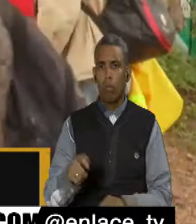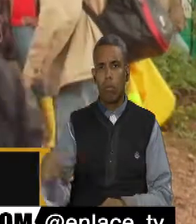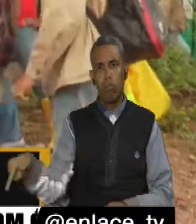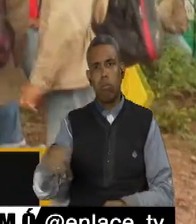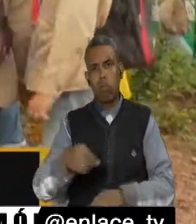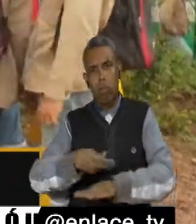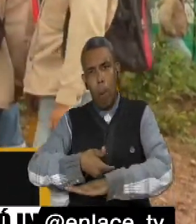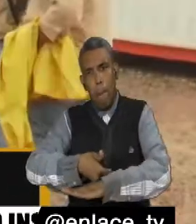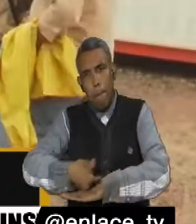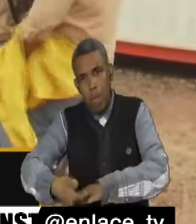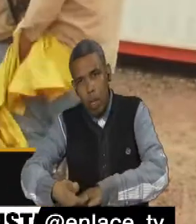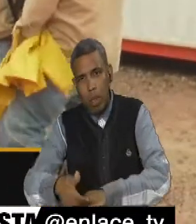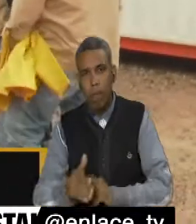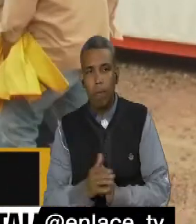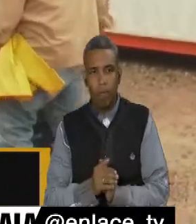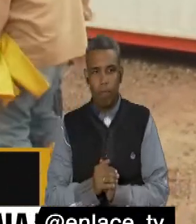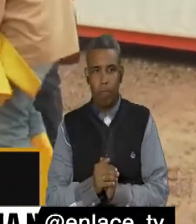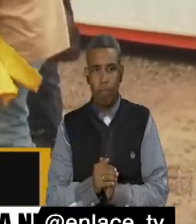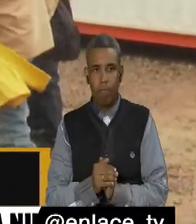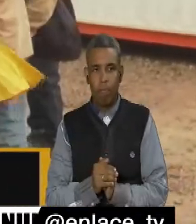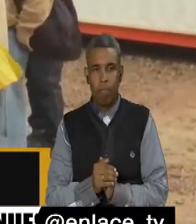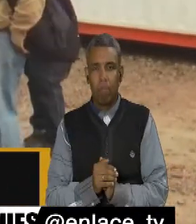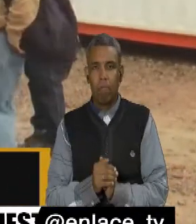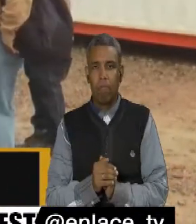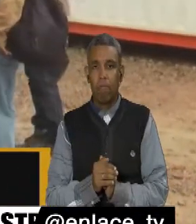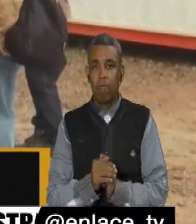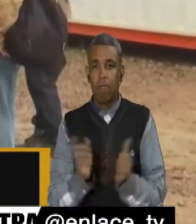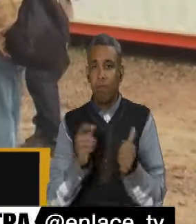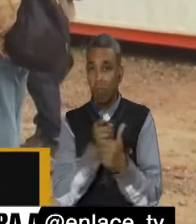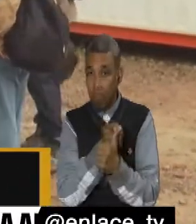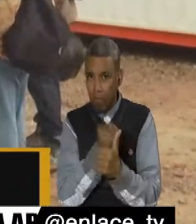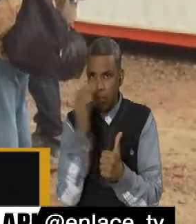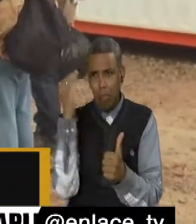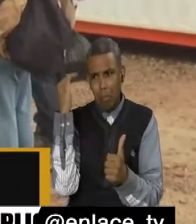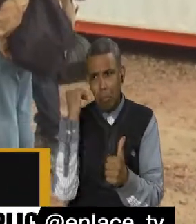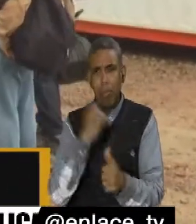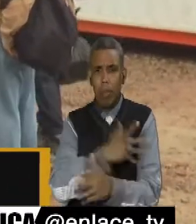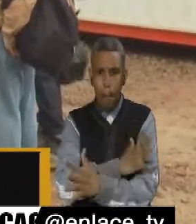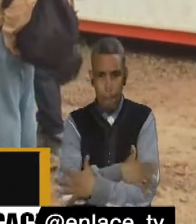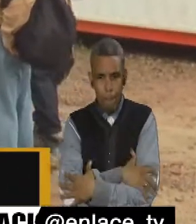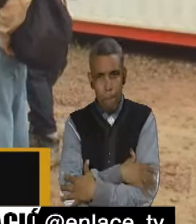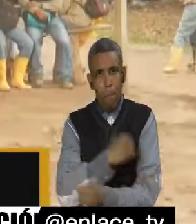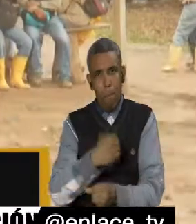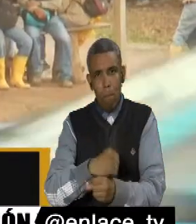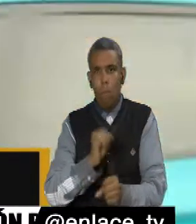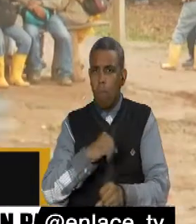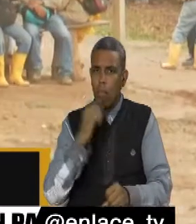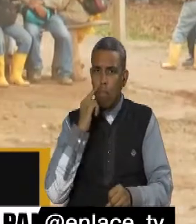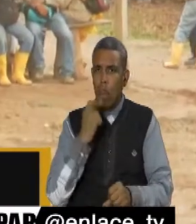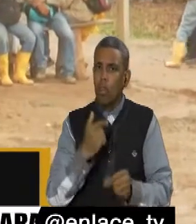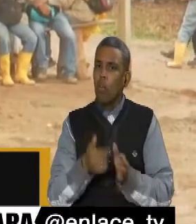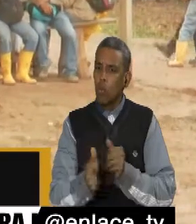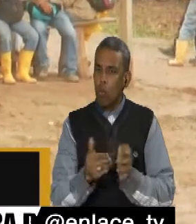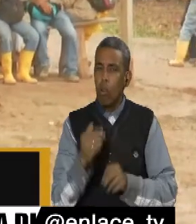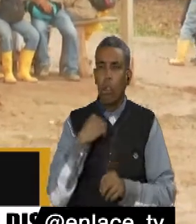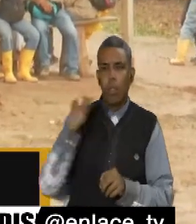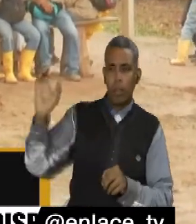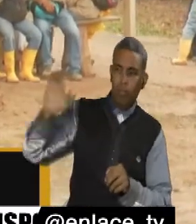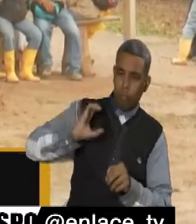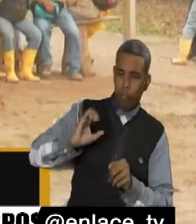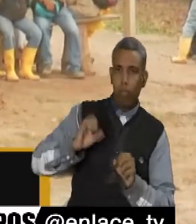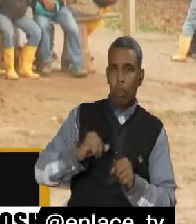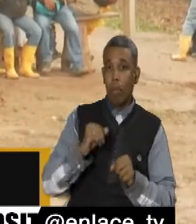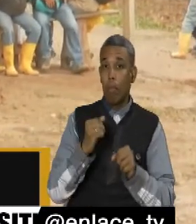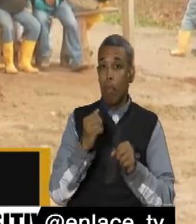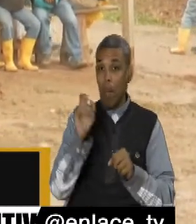entre otros, pues que se les reconocieran los días dejados de trabajar y que se les incrementara aproximadamente un poco más